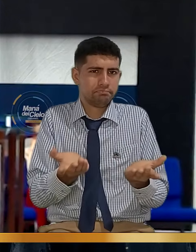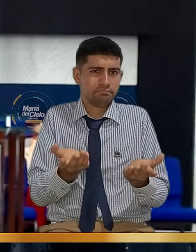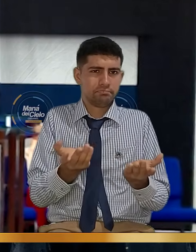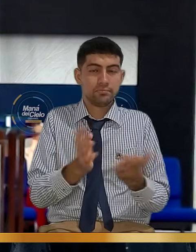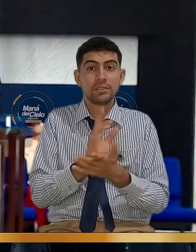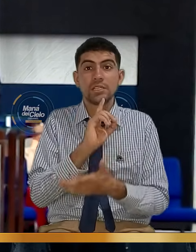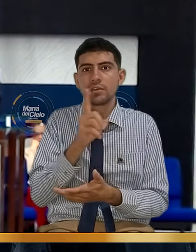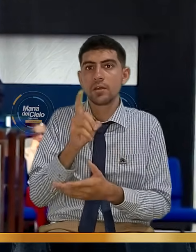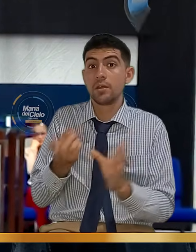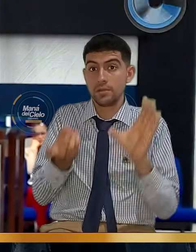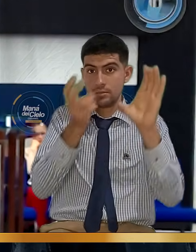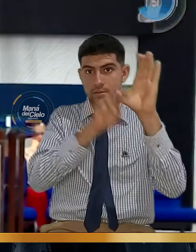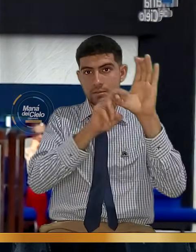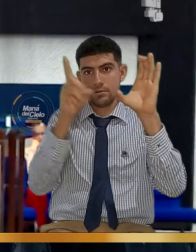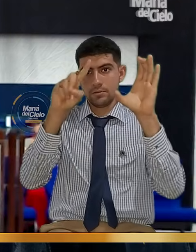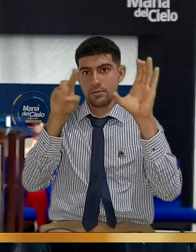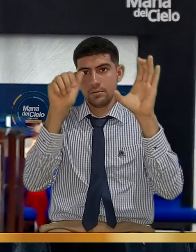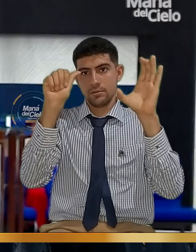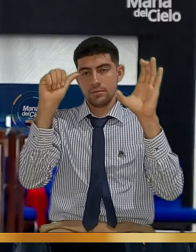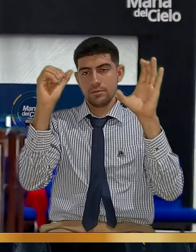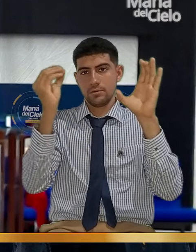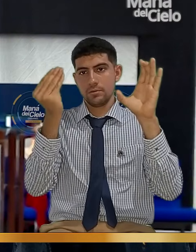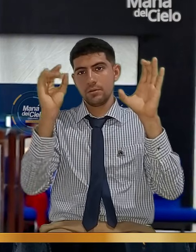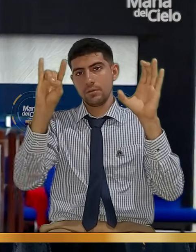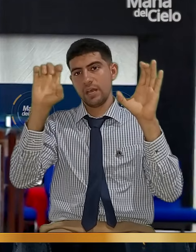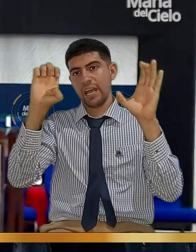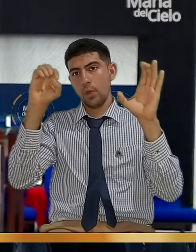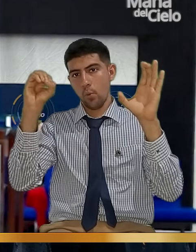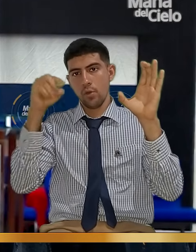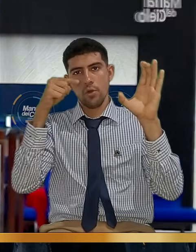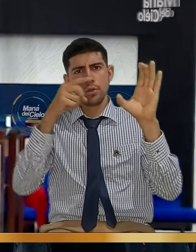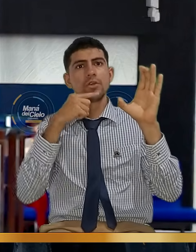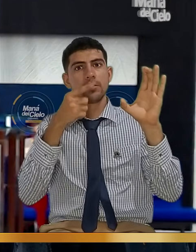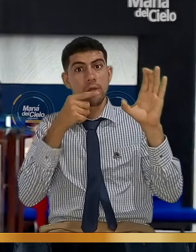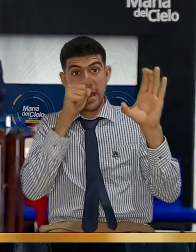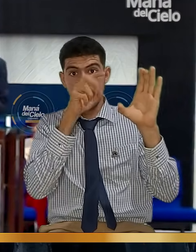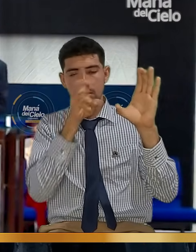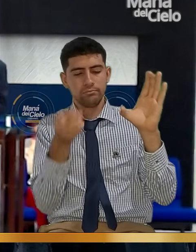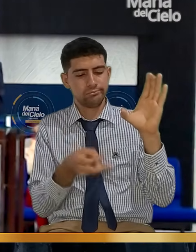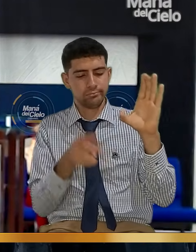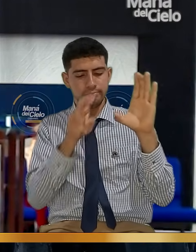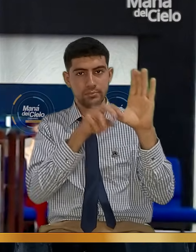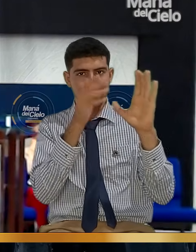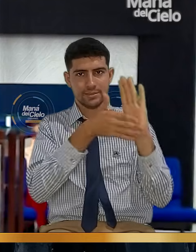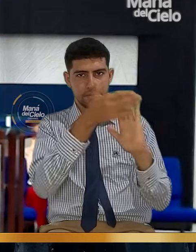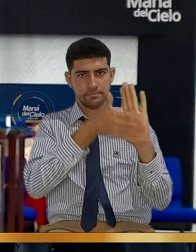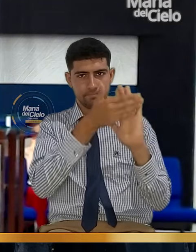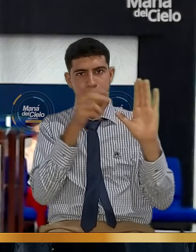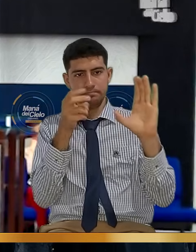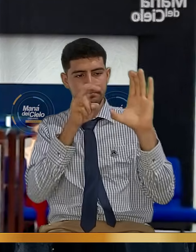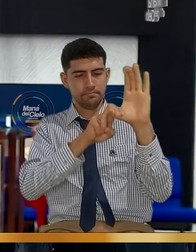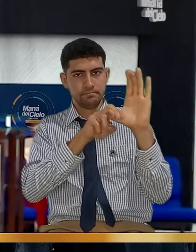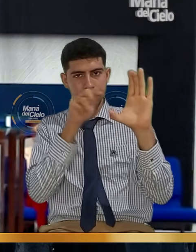no saben de Biblia. Amén. Ya dicen que Zaqueo perdió la fuerza cuando